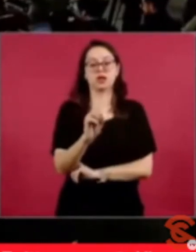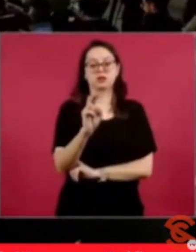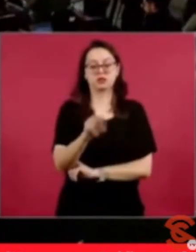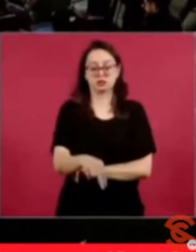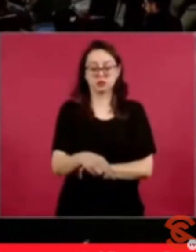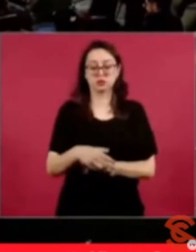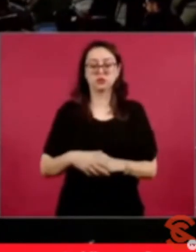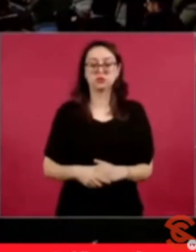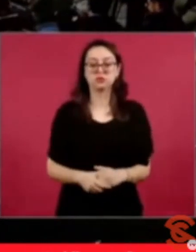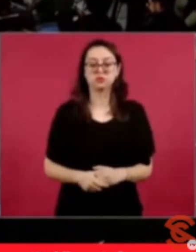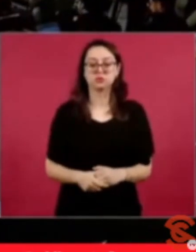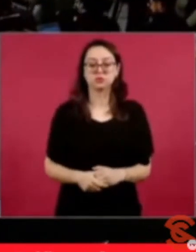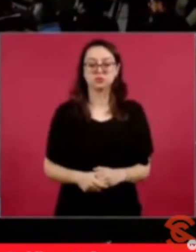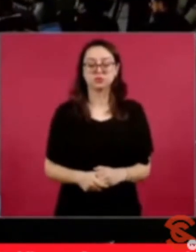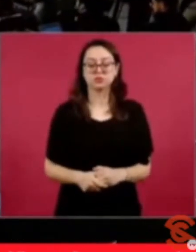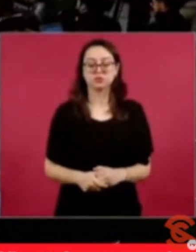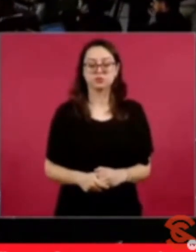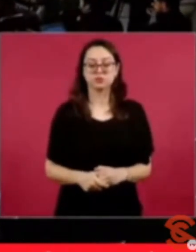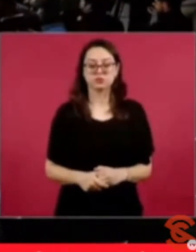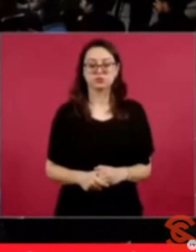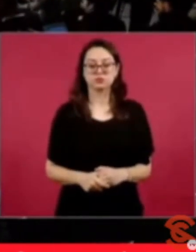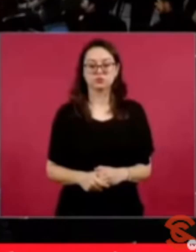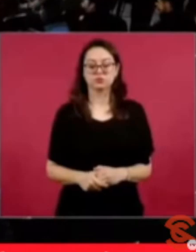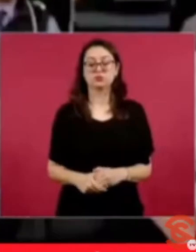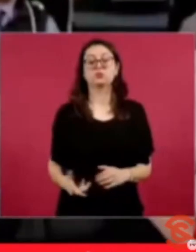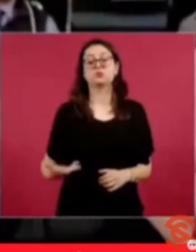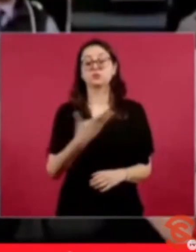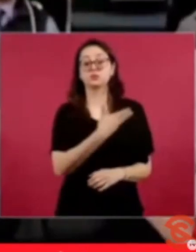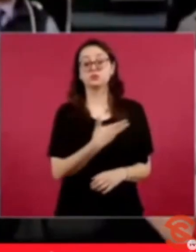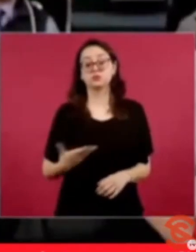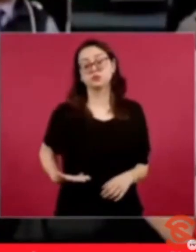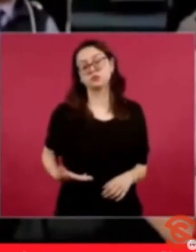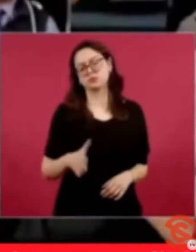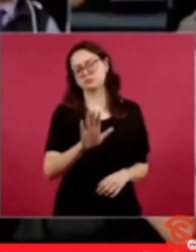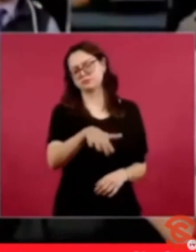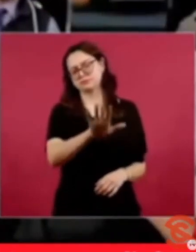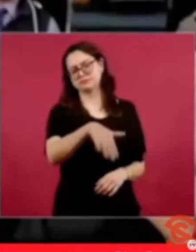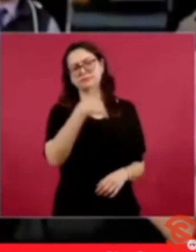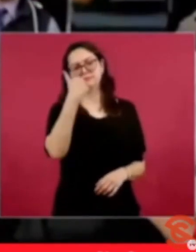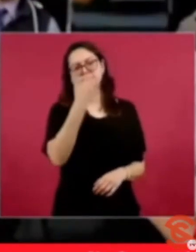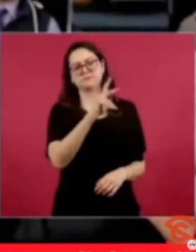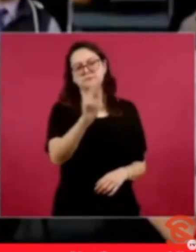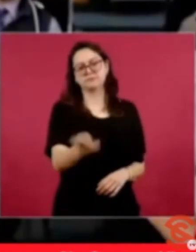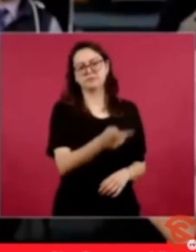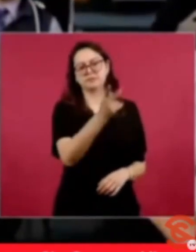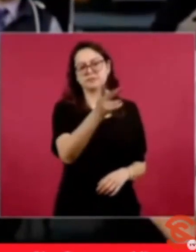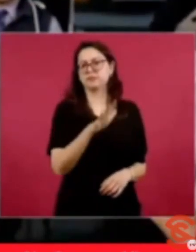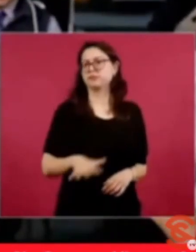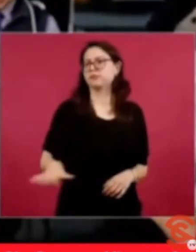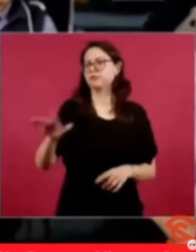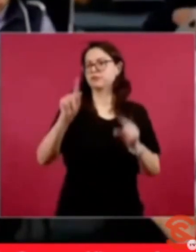presidente, preguntarle, usted ha hecho una férrea defensa de lo que es la soberanía de México.